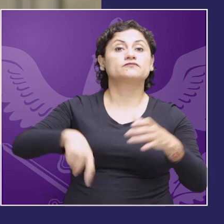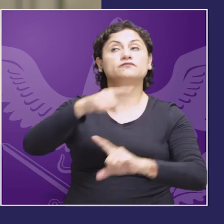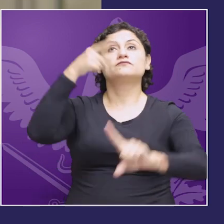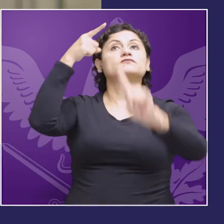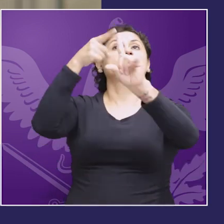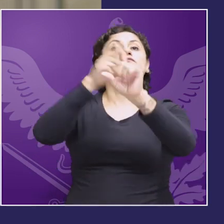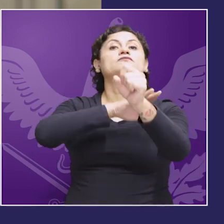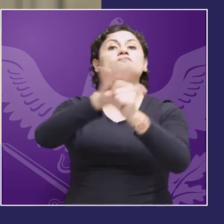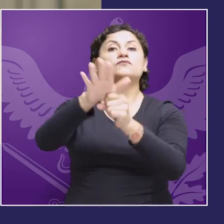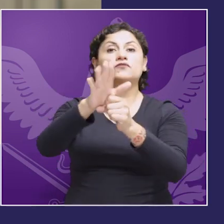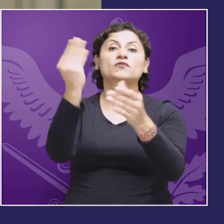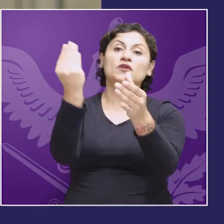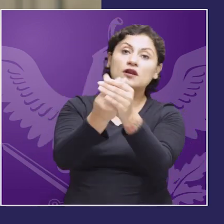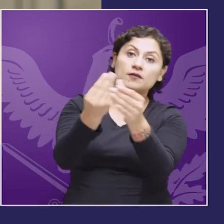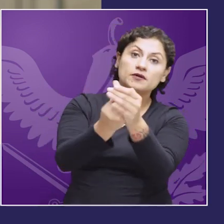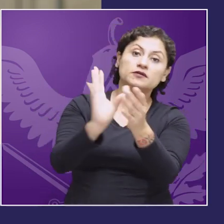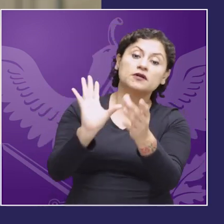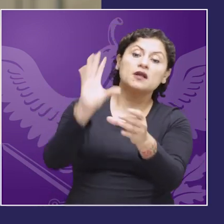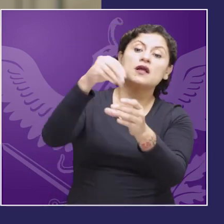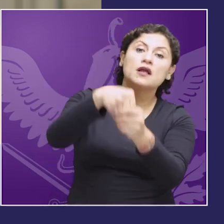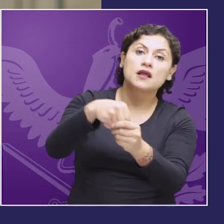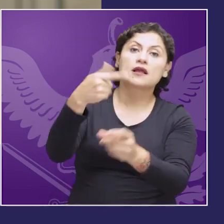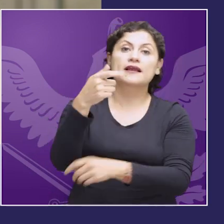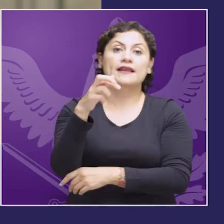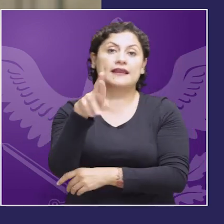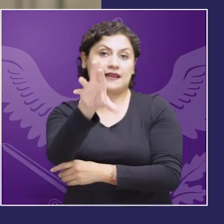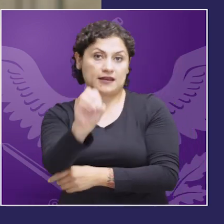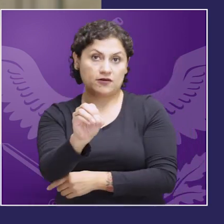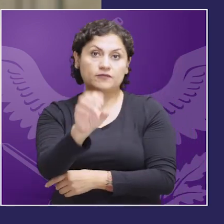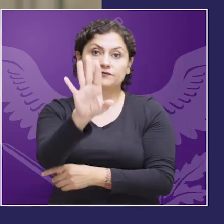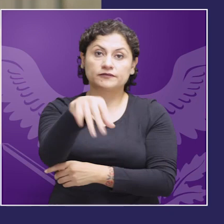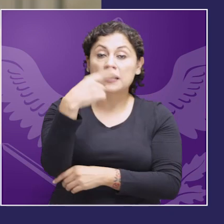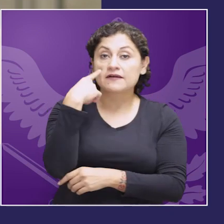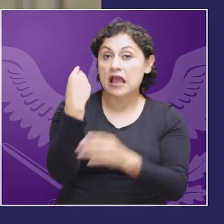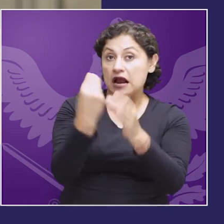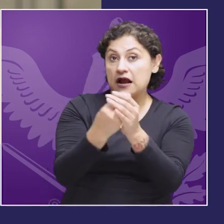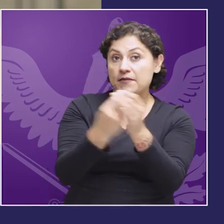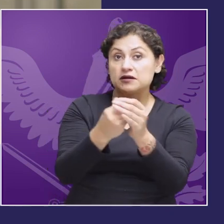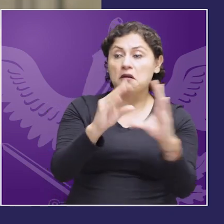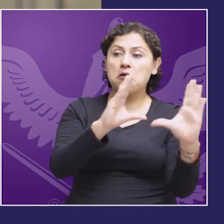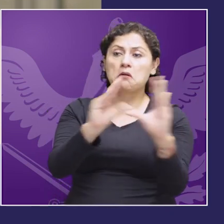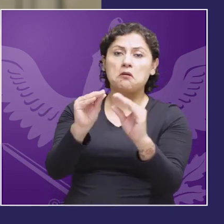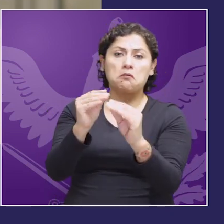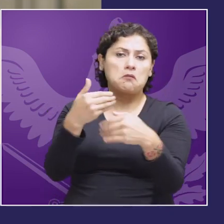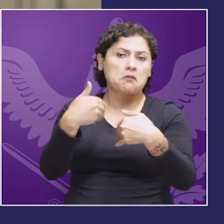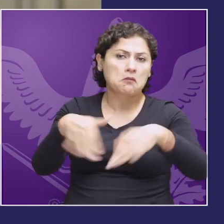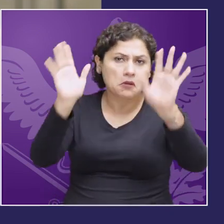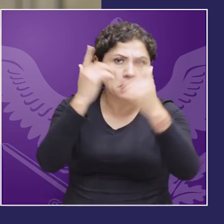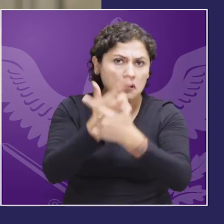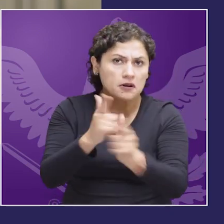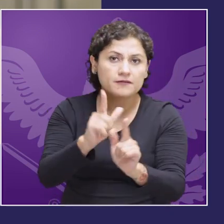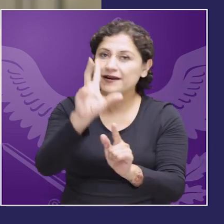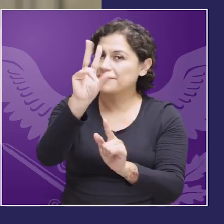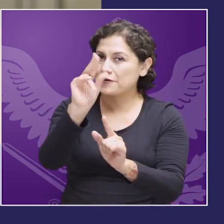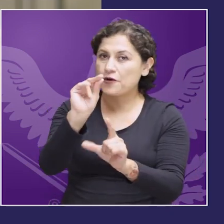lo que la Comisión Permanente de Género de la Cumbre apuesta es a que incorpore la perspectiva de género. O sea, no